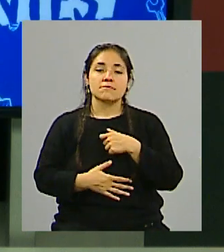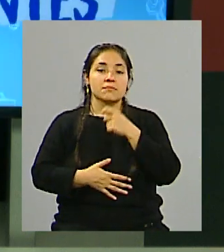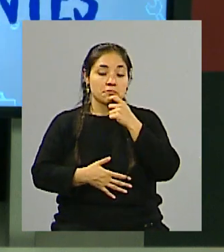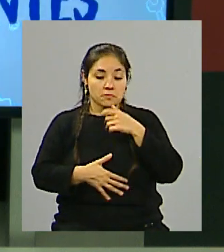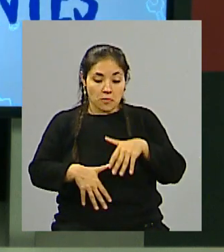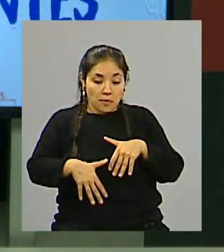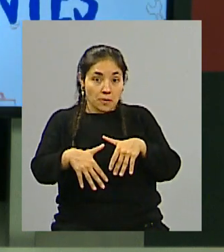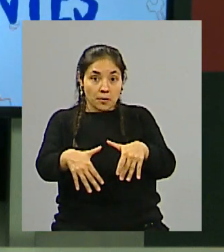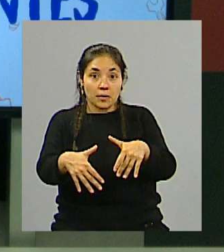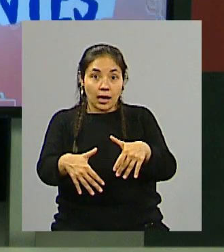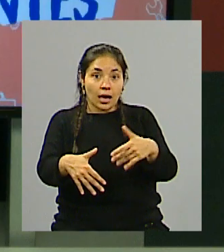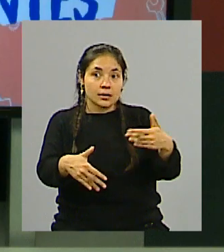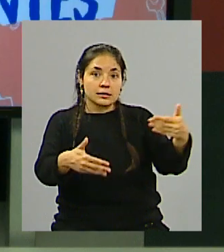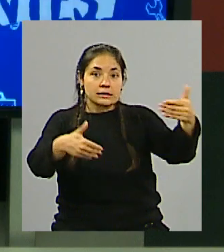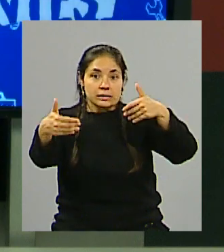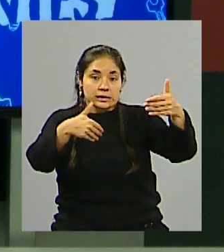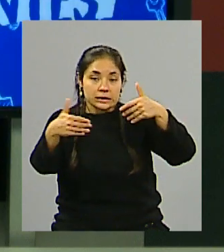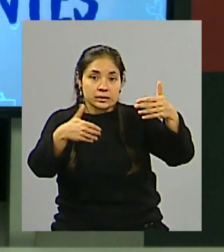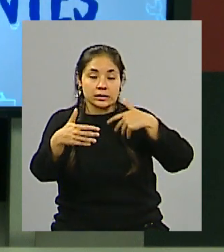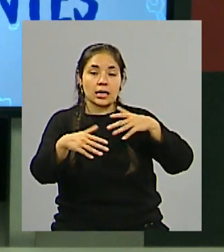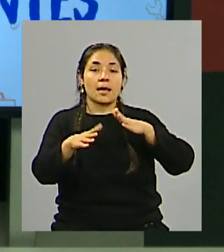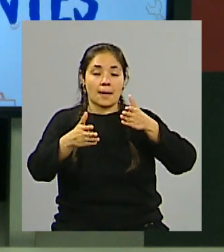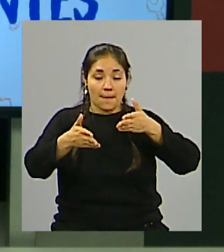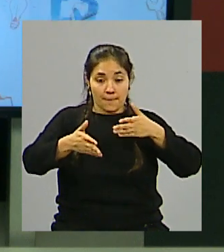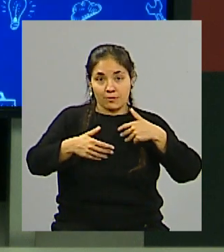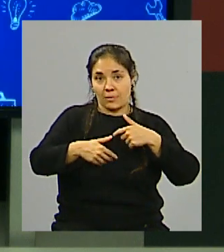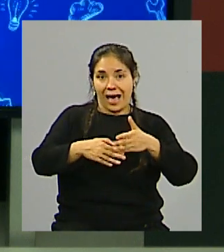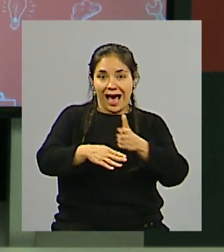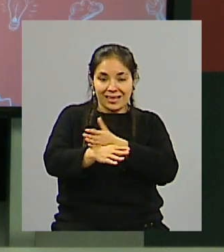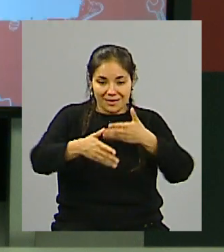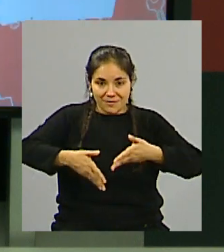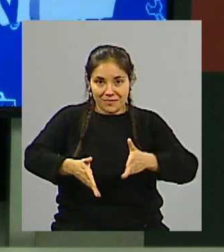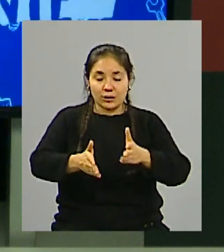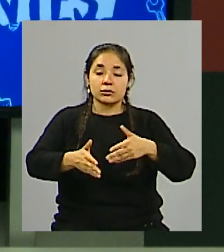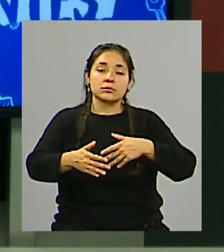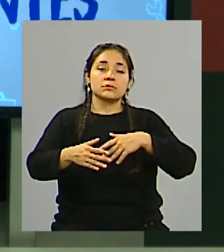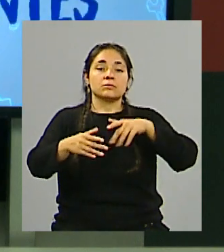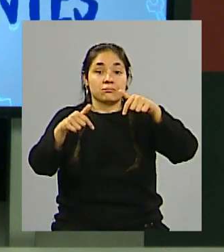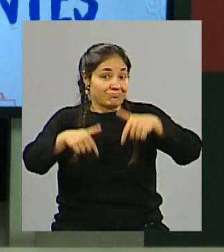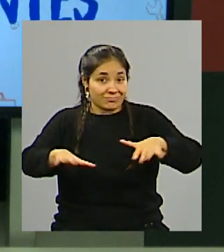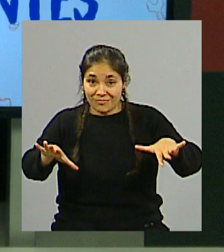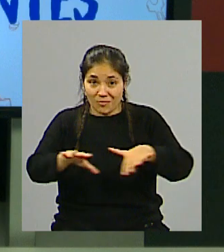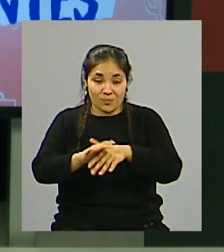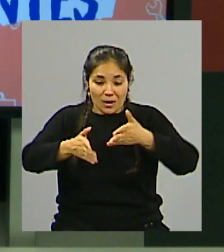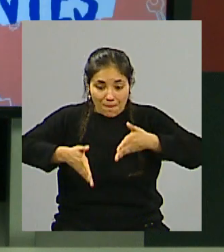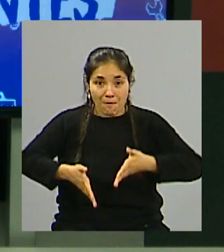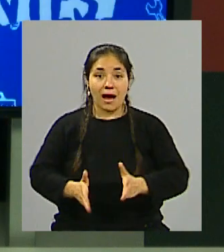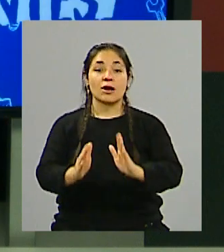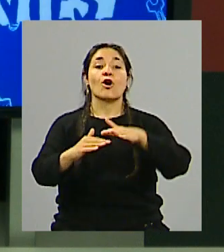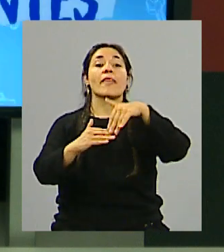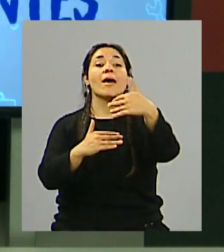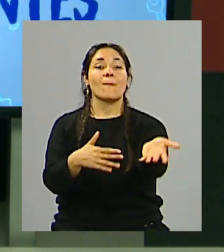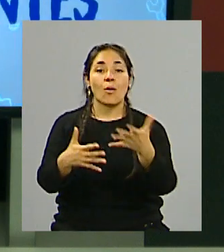de su atención prenatal, durante el parto, el nacimiento y el posparto, ¿no? Es algo bueno, que está